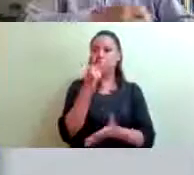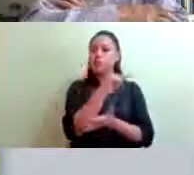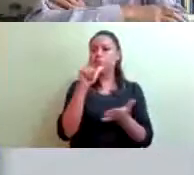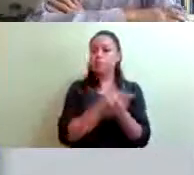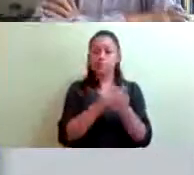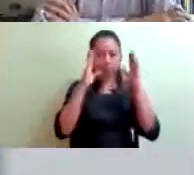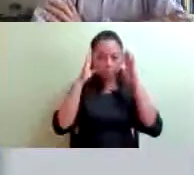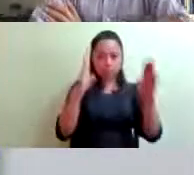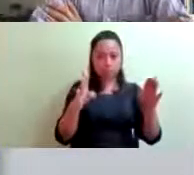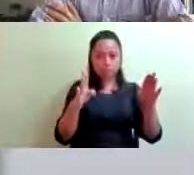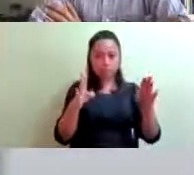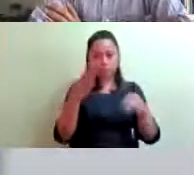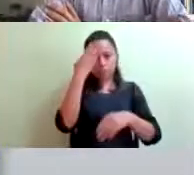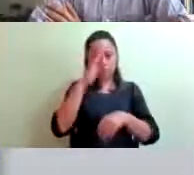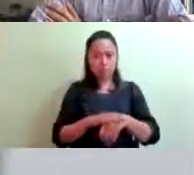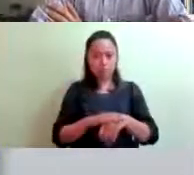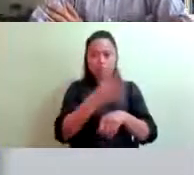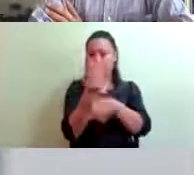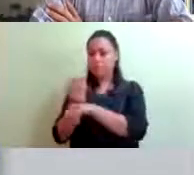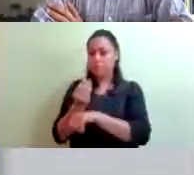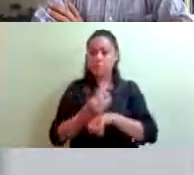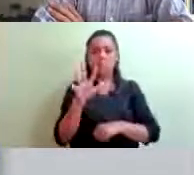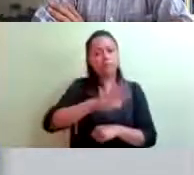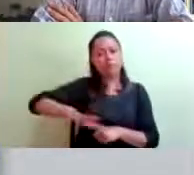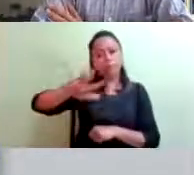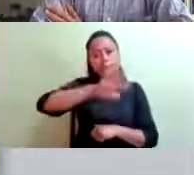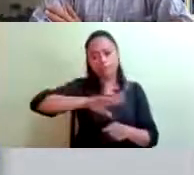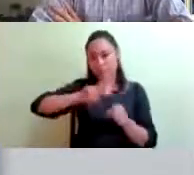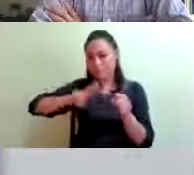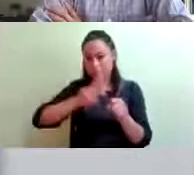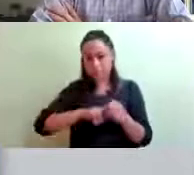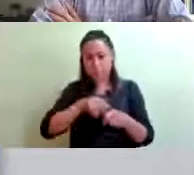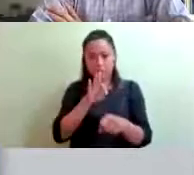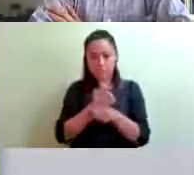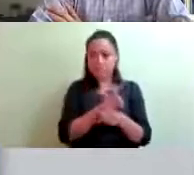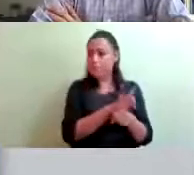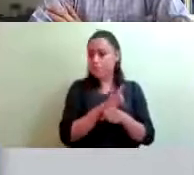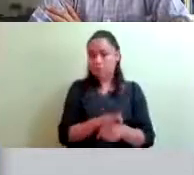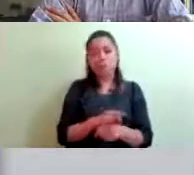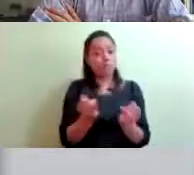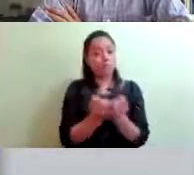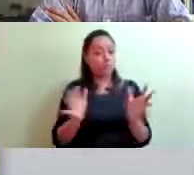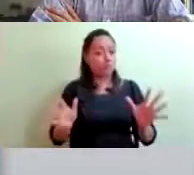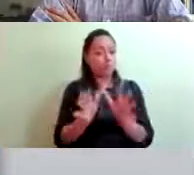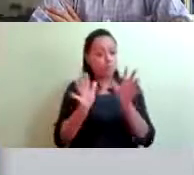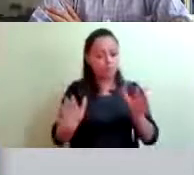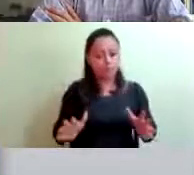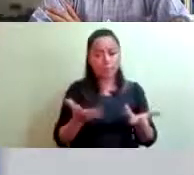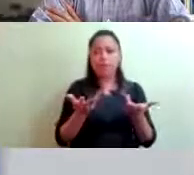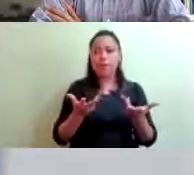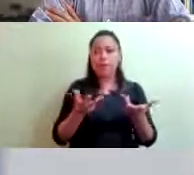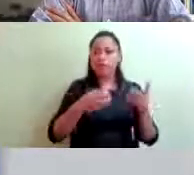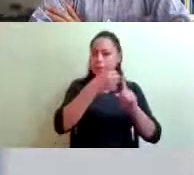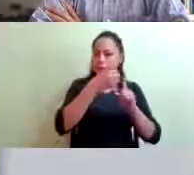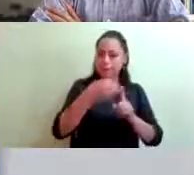de conservación y restauración de las áreas naturales protegidas. Por supuesto, impulsar esquemas de ordenamiento territorial y